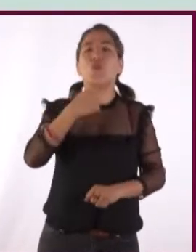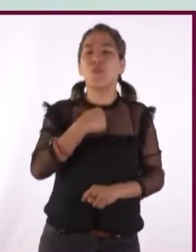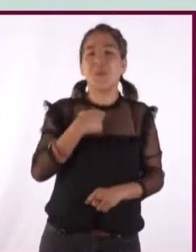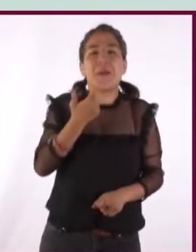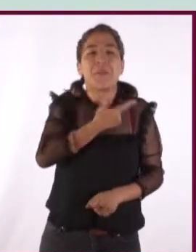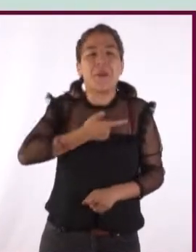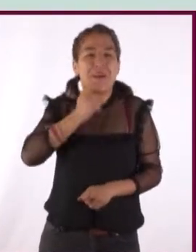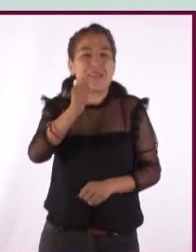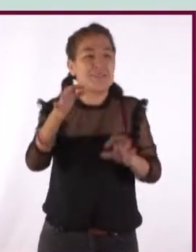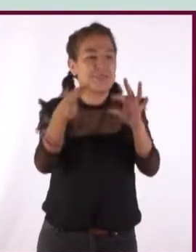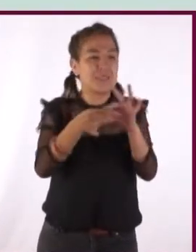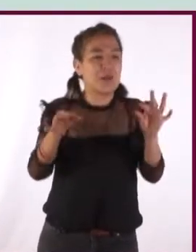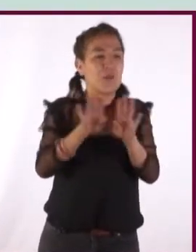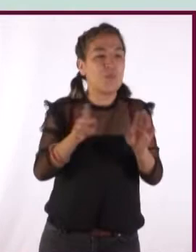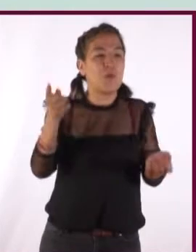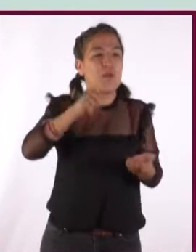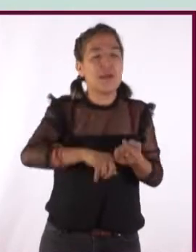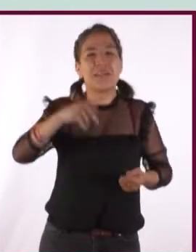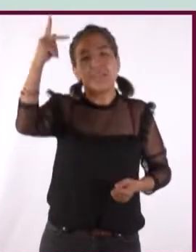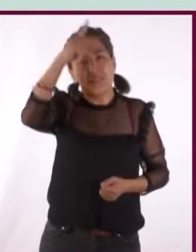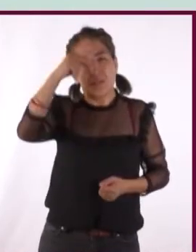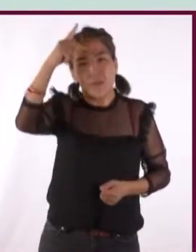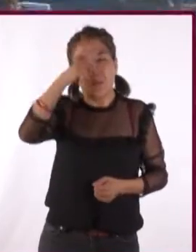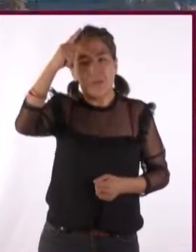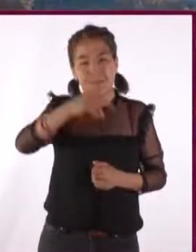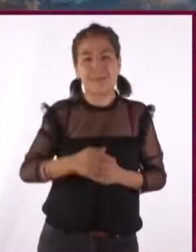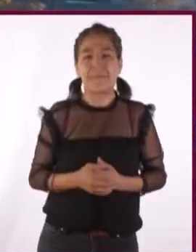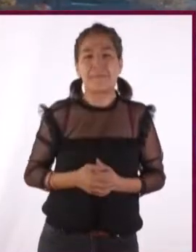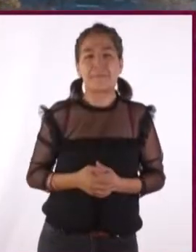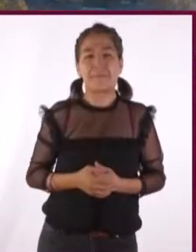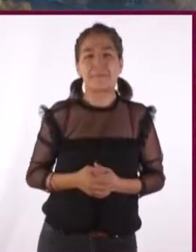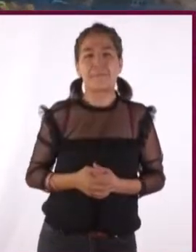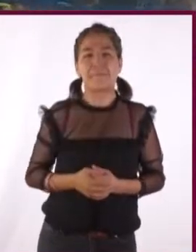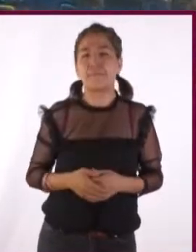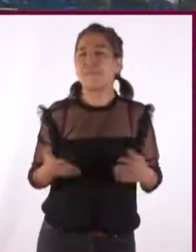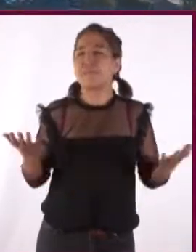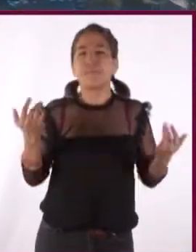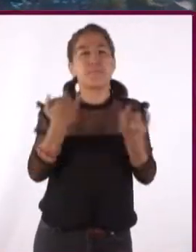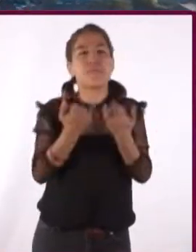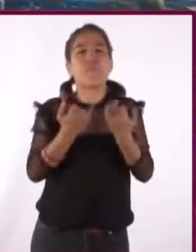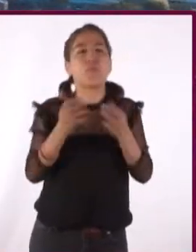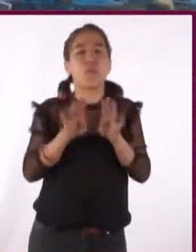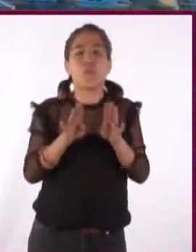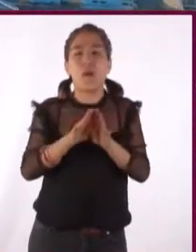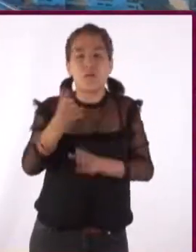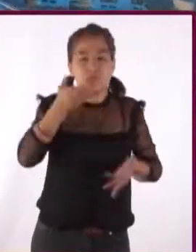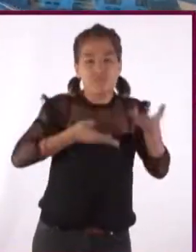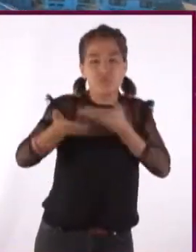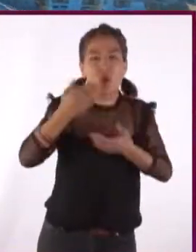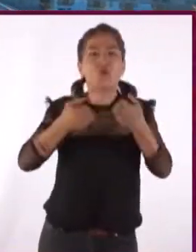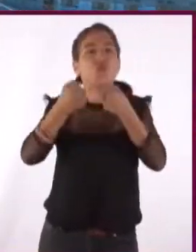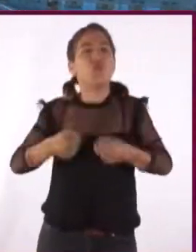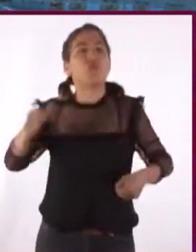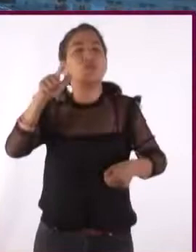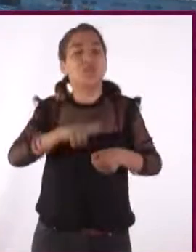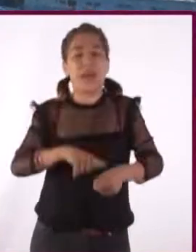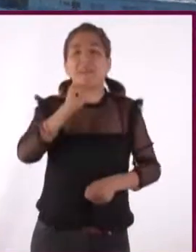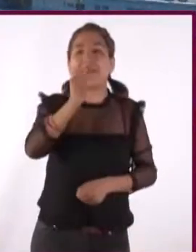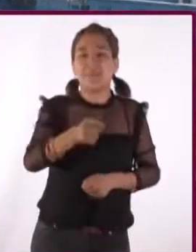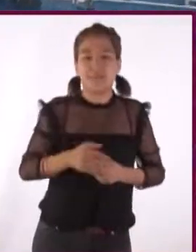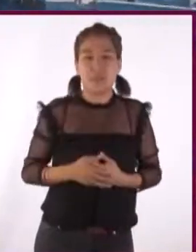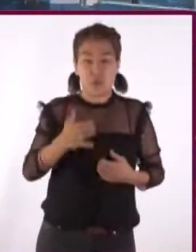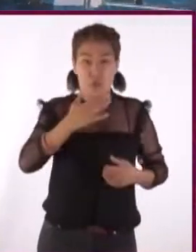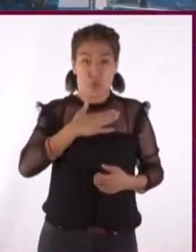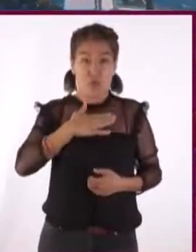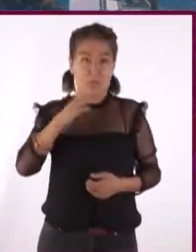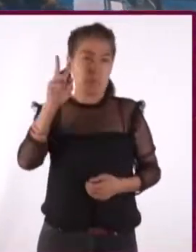gusta pensarlo en términos psicológicos o más en términos psicosociales, que es mi especialidad, y yo diría